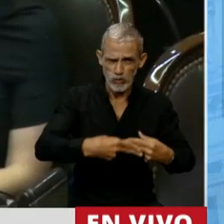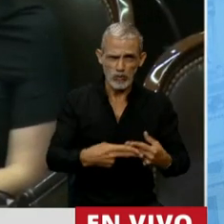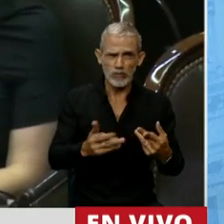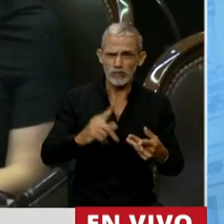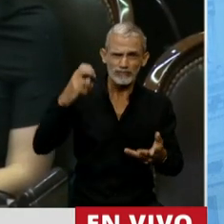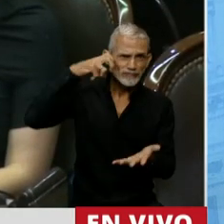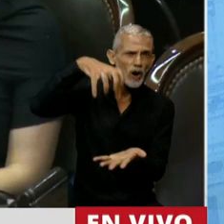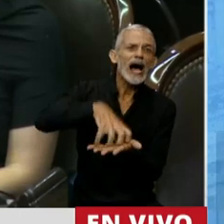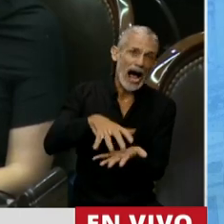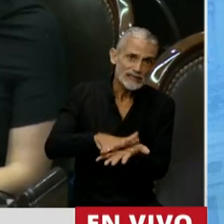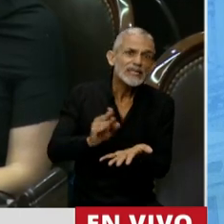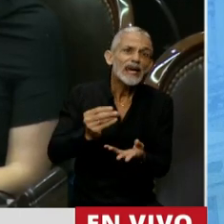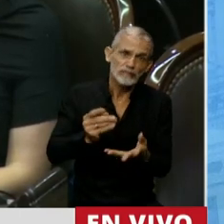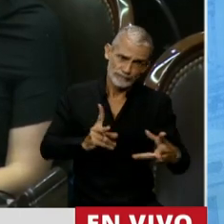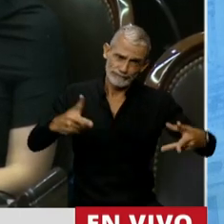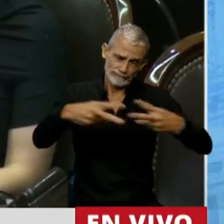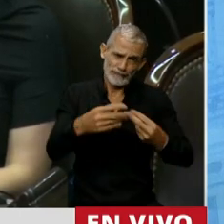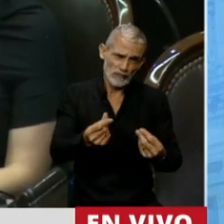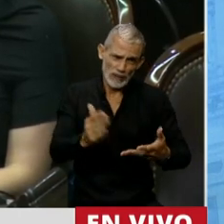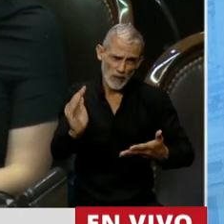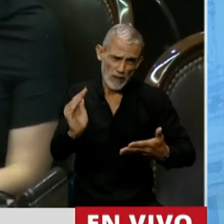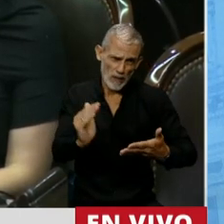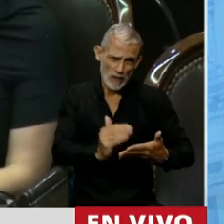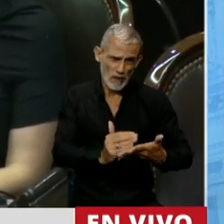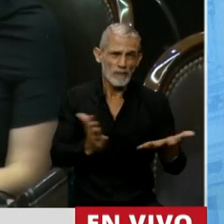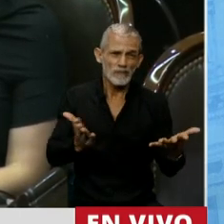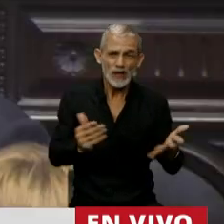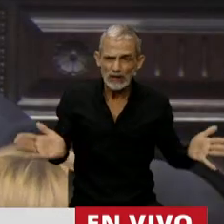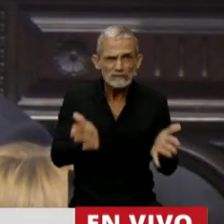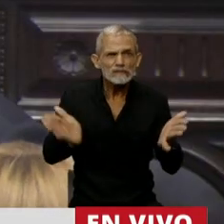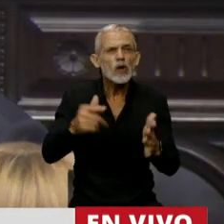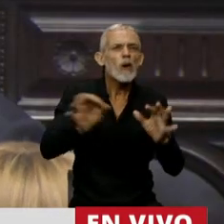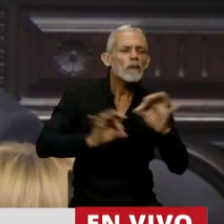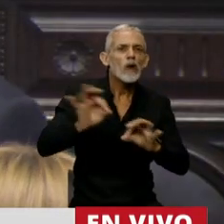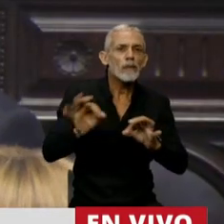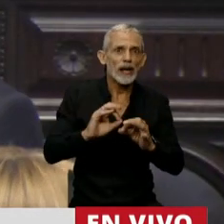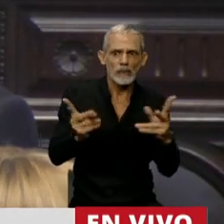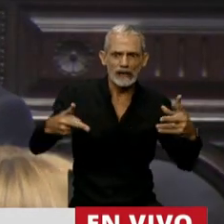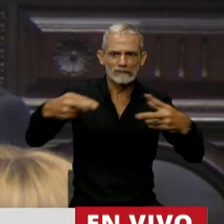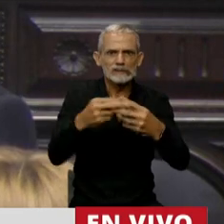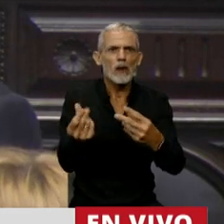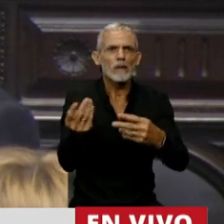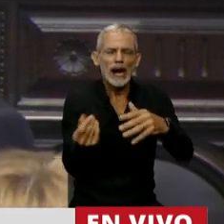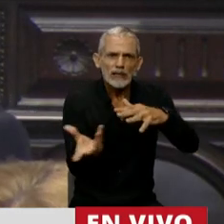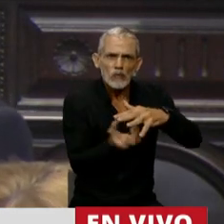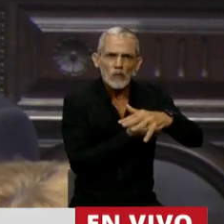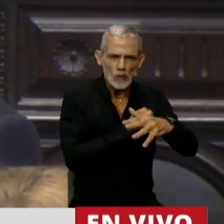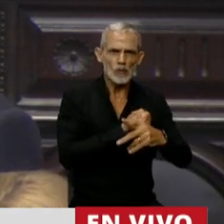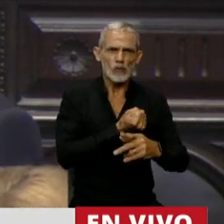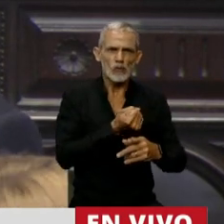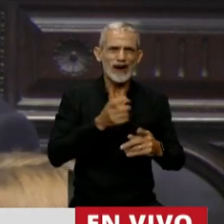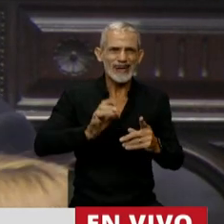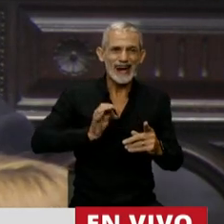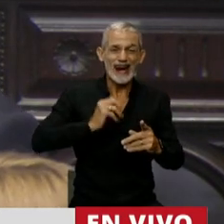Cámara. El único motivo por el que se impulsa este proyecto es para ahorrar recursos y se han ahorrado